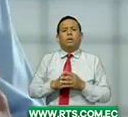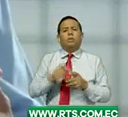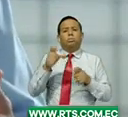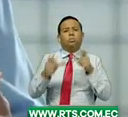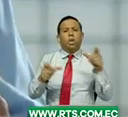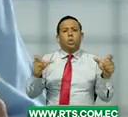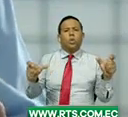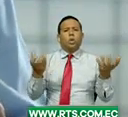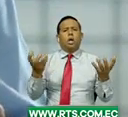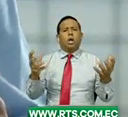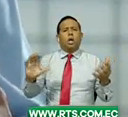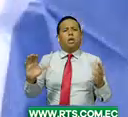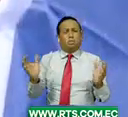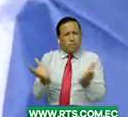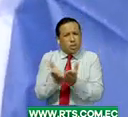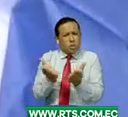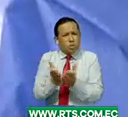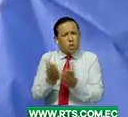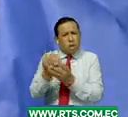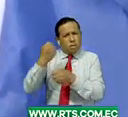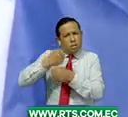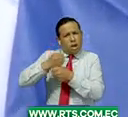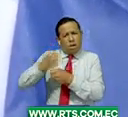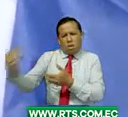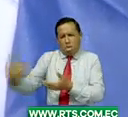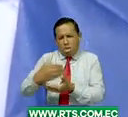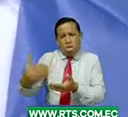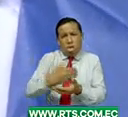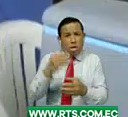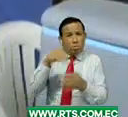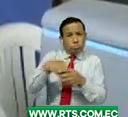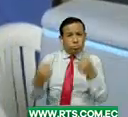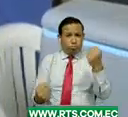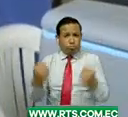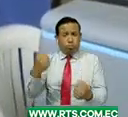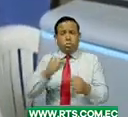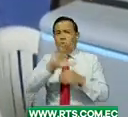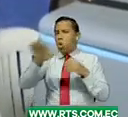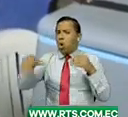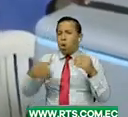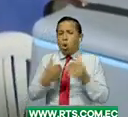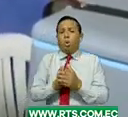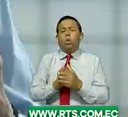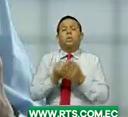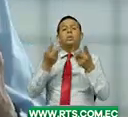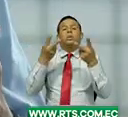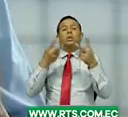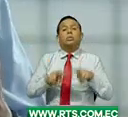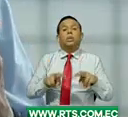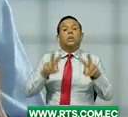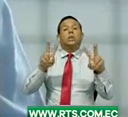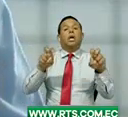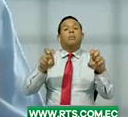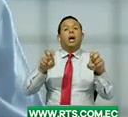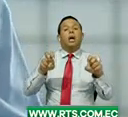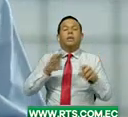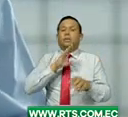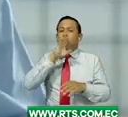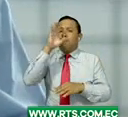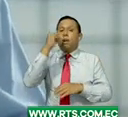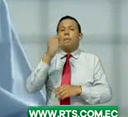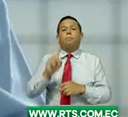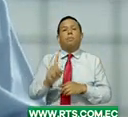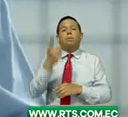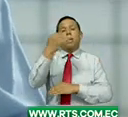el personal de recolección de desechos en la ciudad y todos los que estén en primera línea.